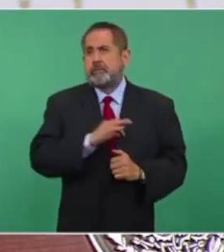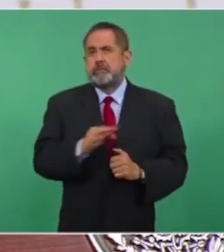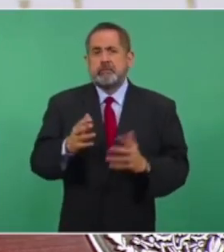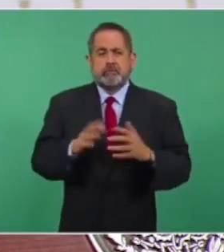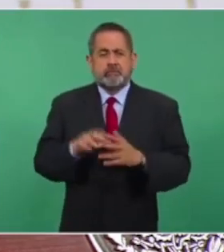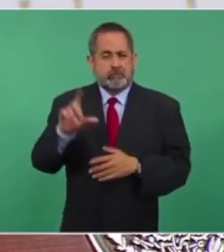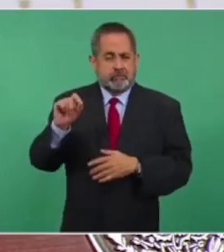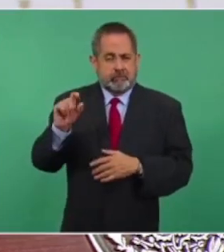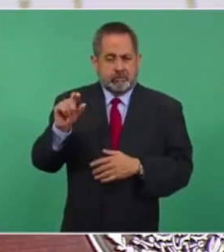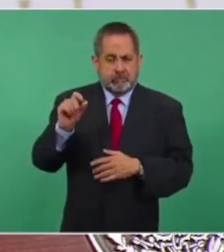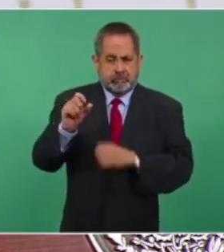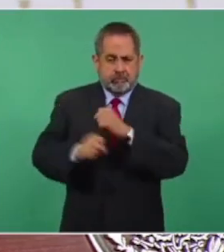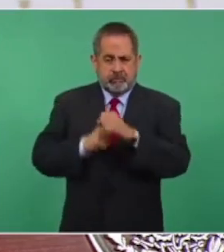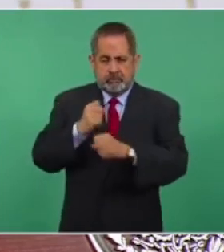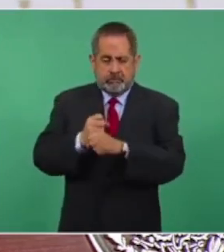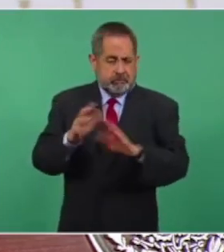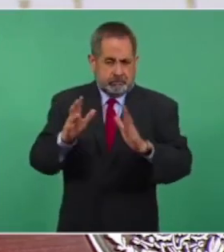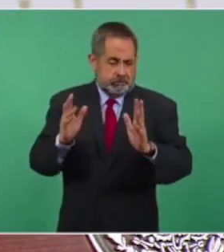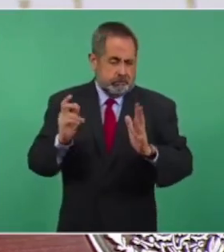como 20 años,